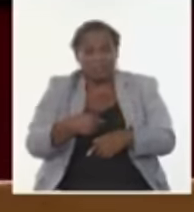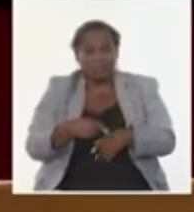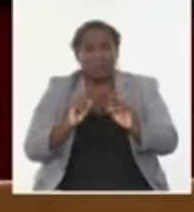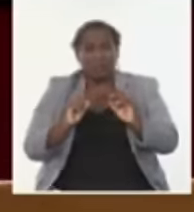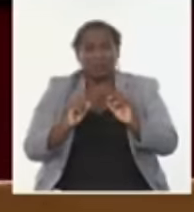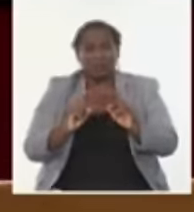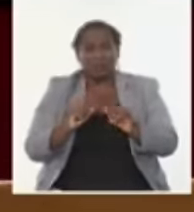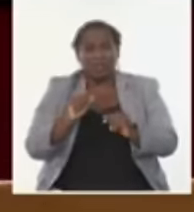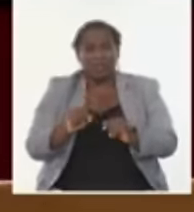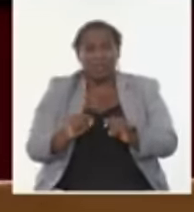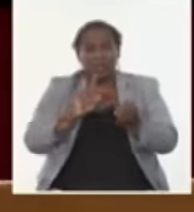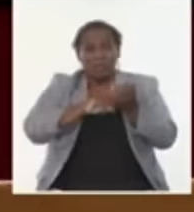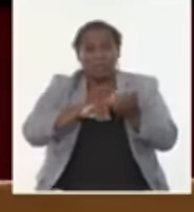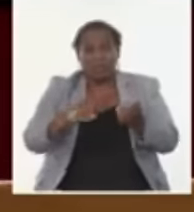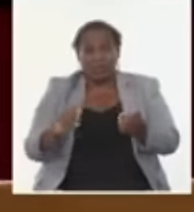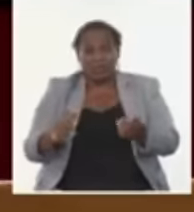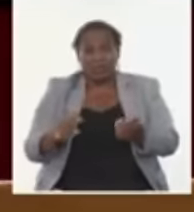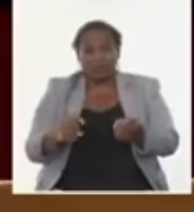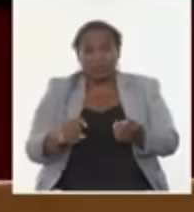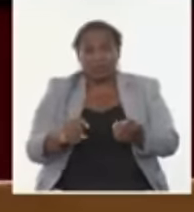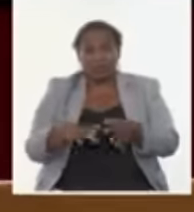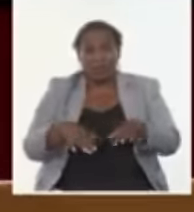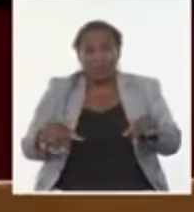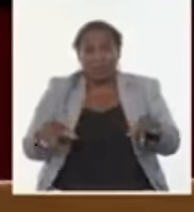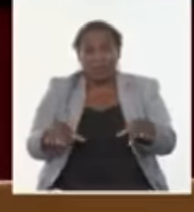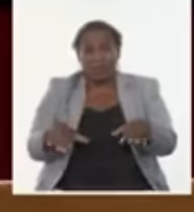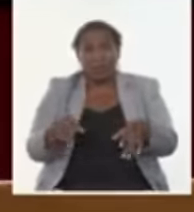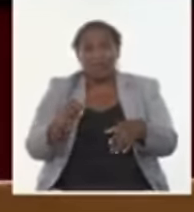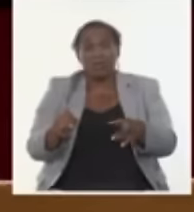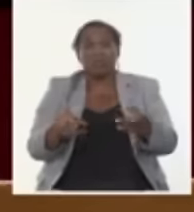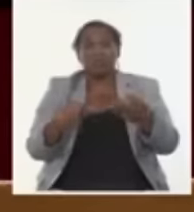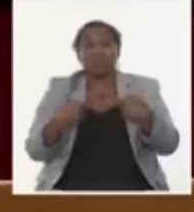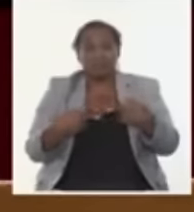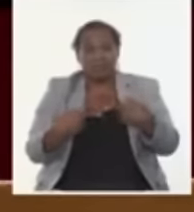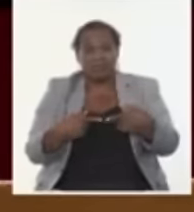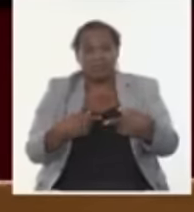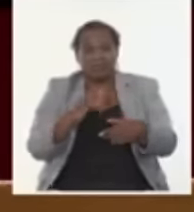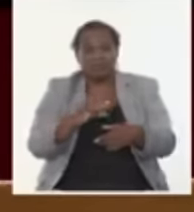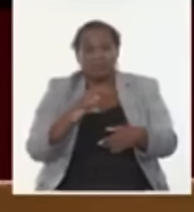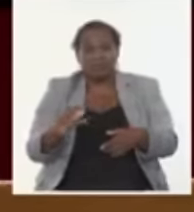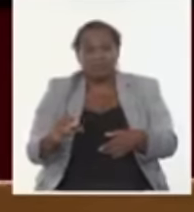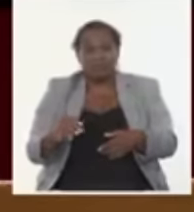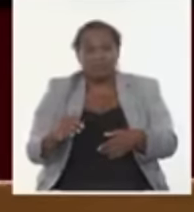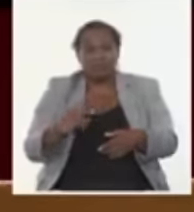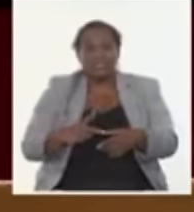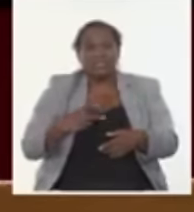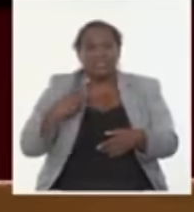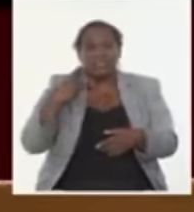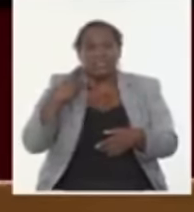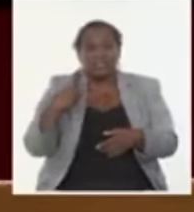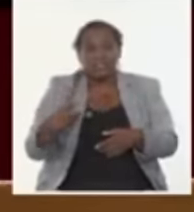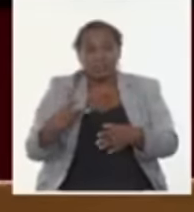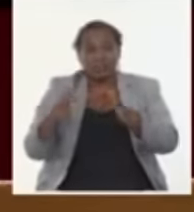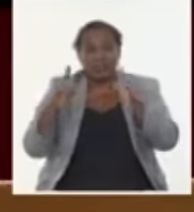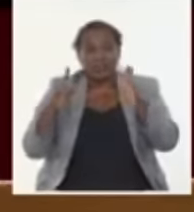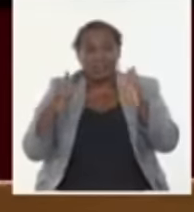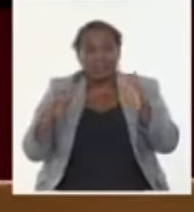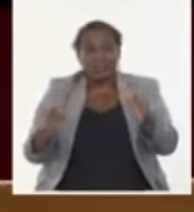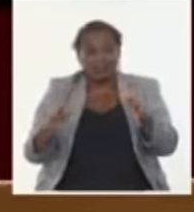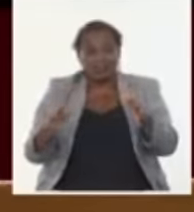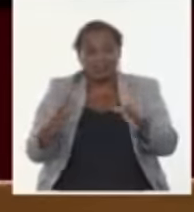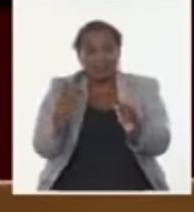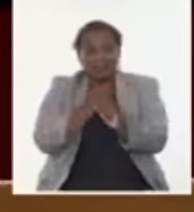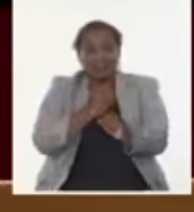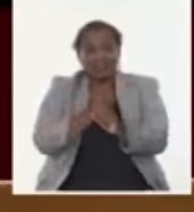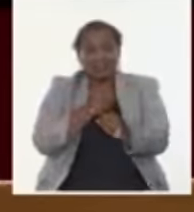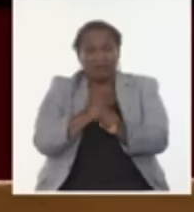de nuestro partido, del Pleno del Comité Central y en el segundo periodo ordinario de sesiones de